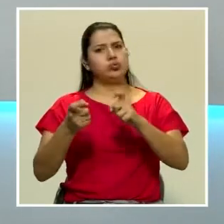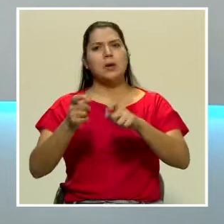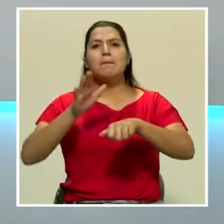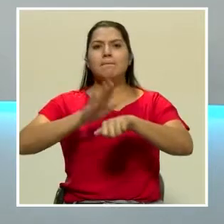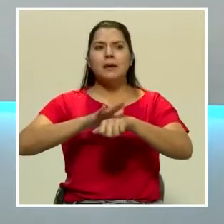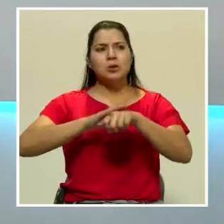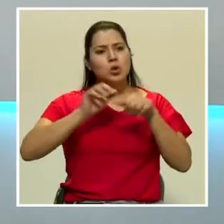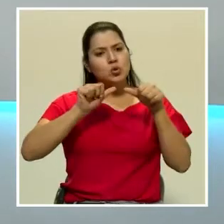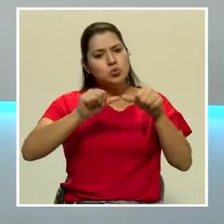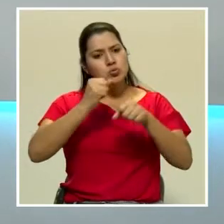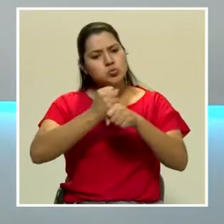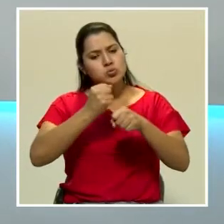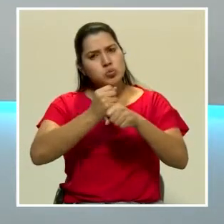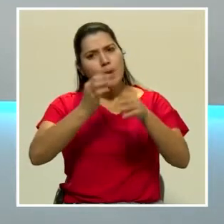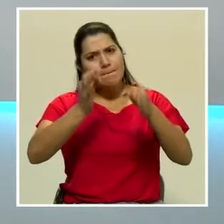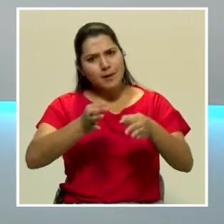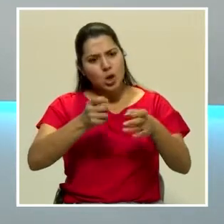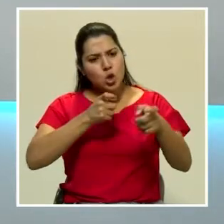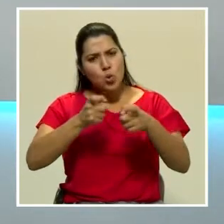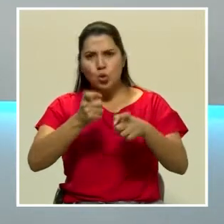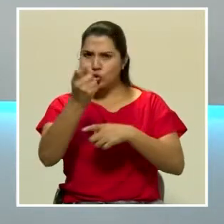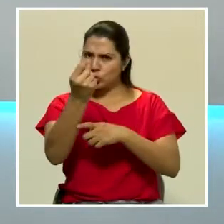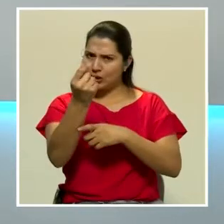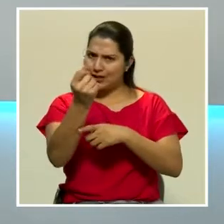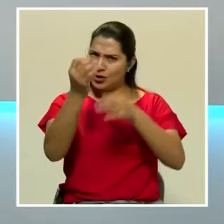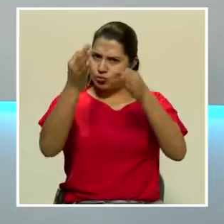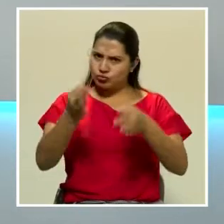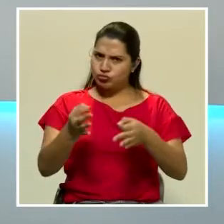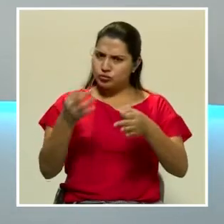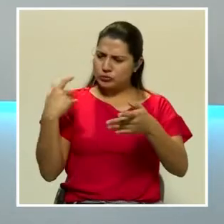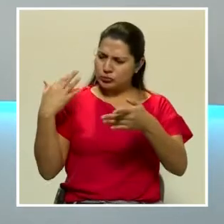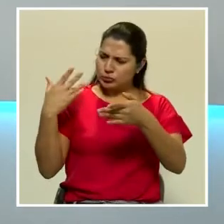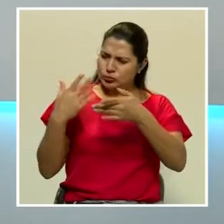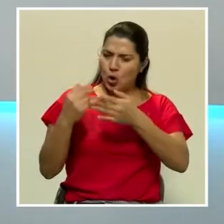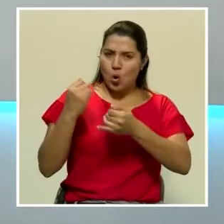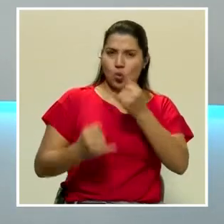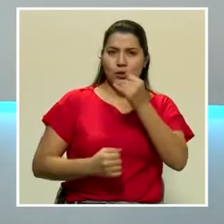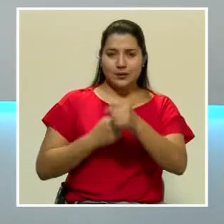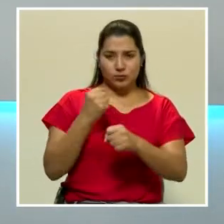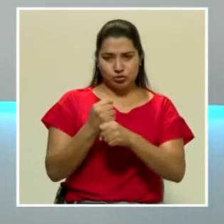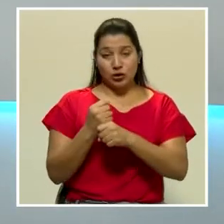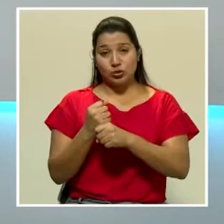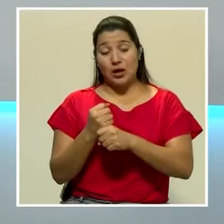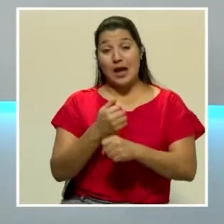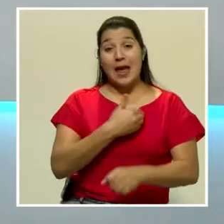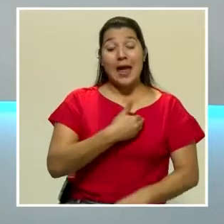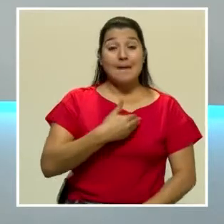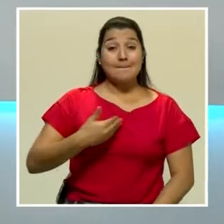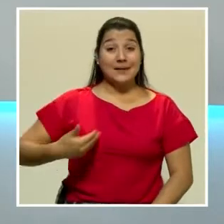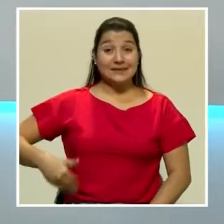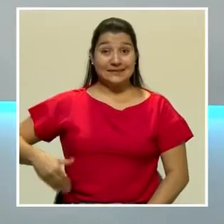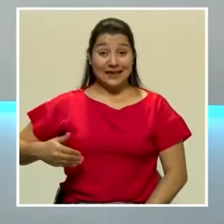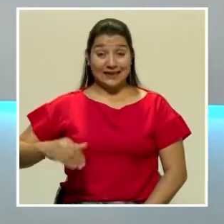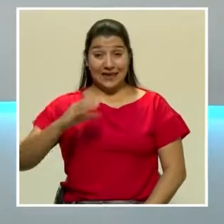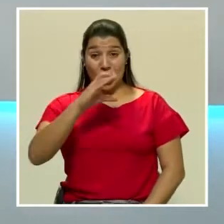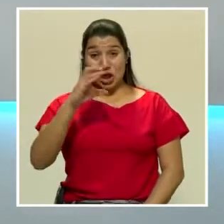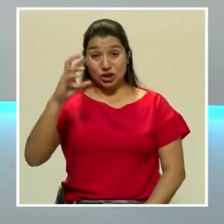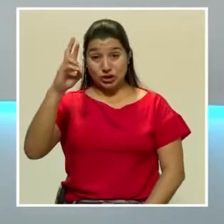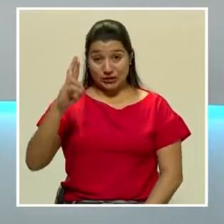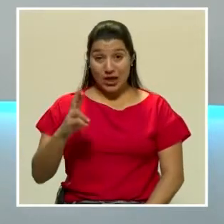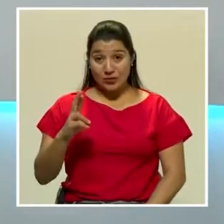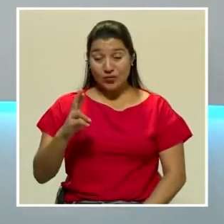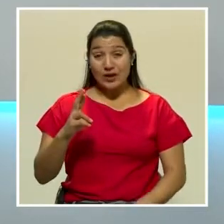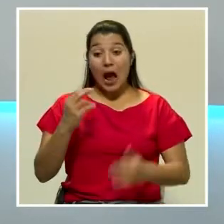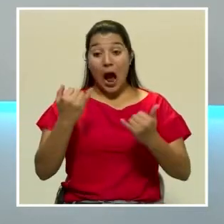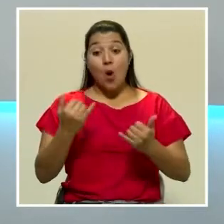eficiencia y las utilidades de la institución durante los últimos años. El presidente de la República encomendó al